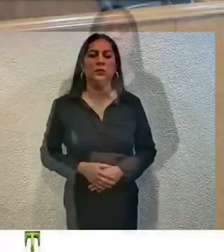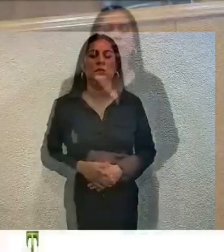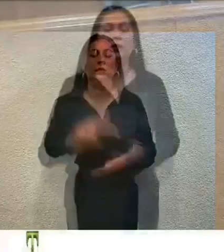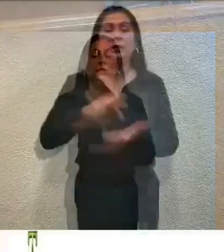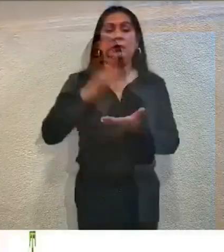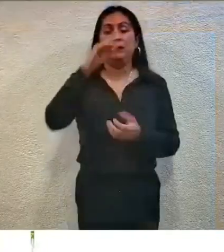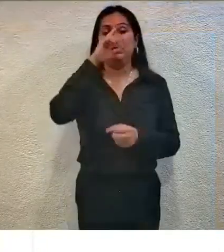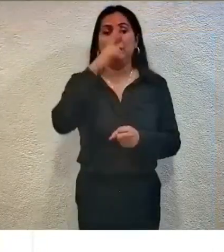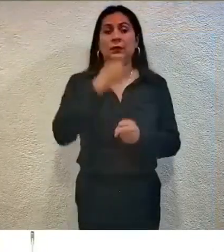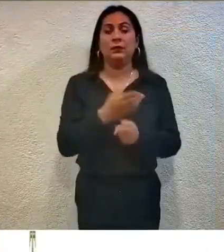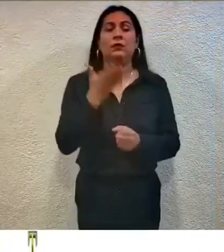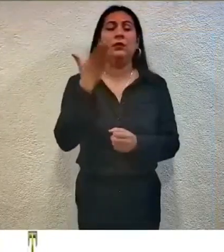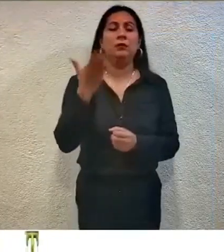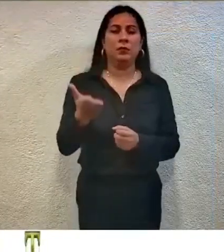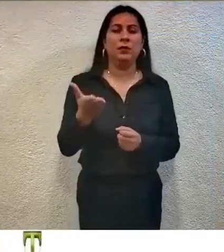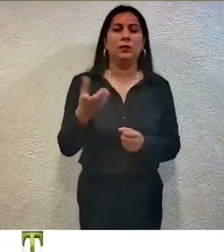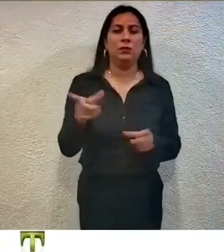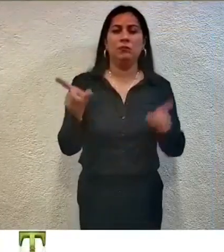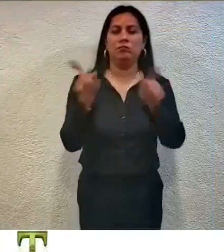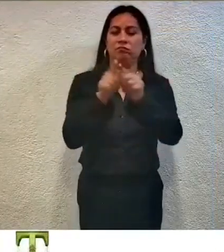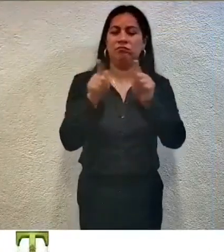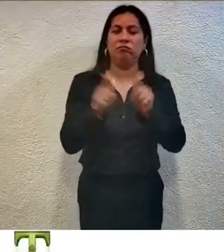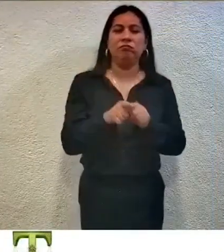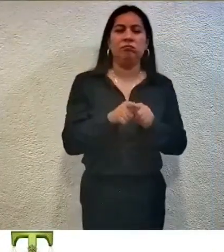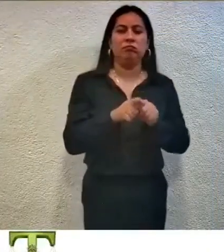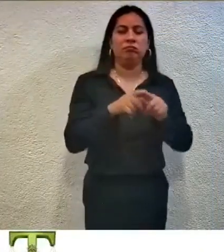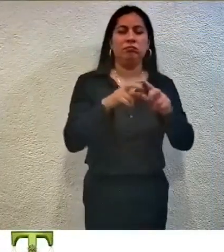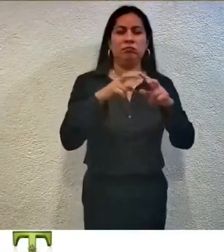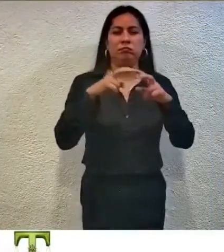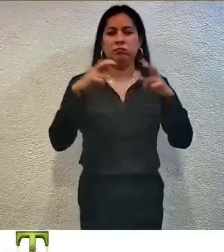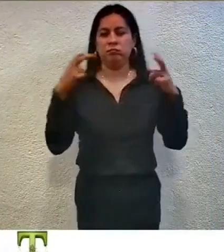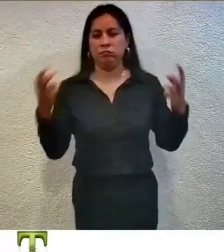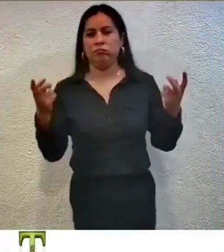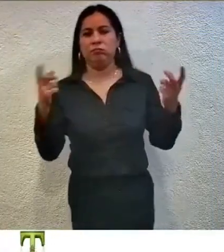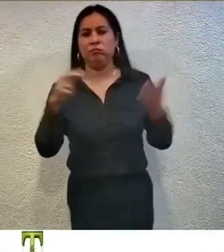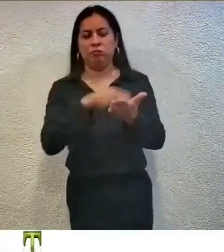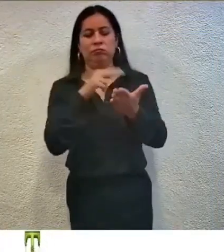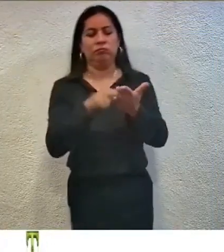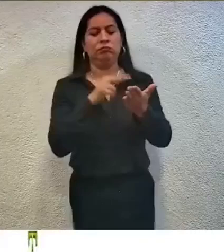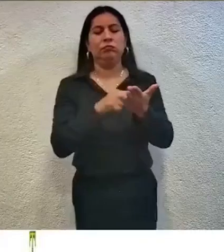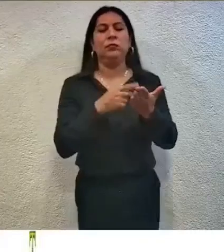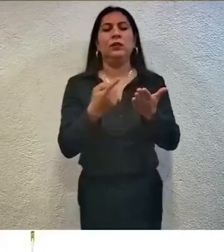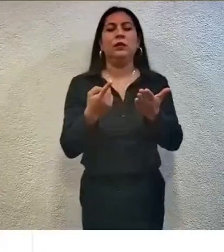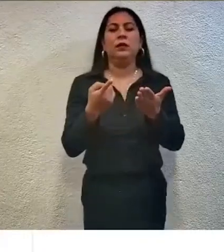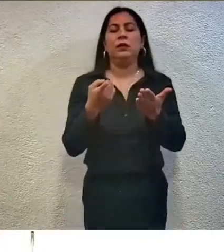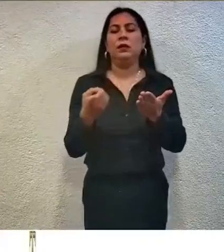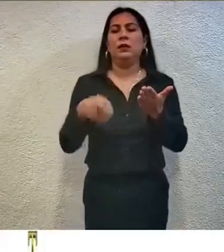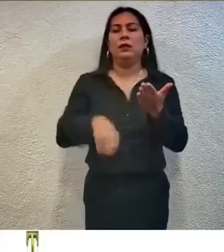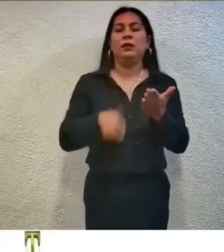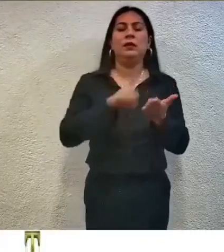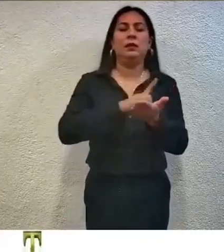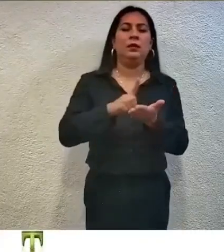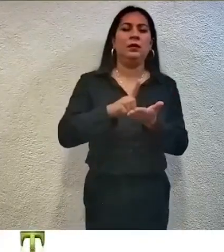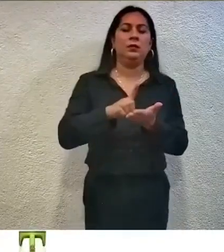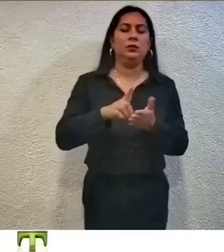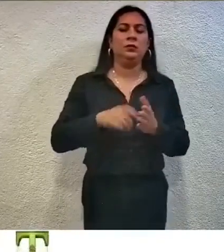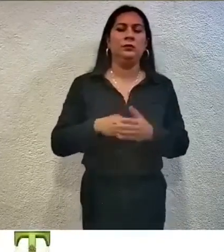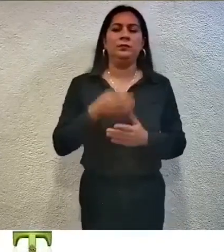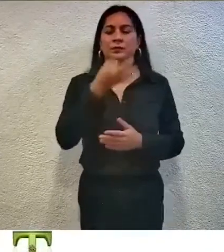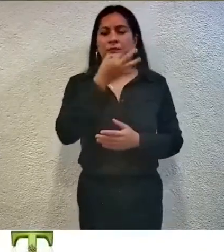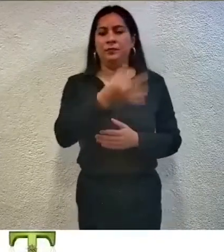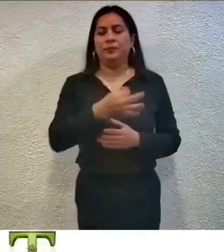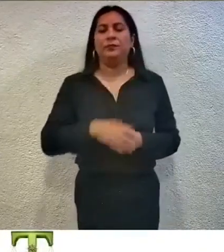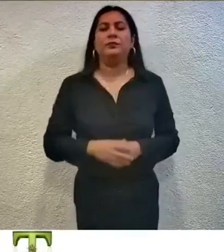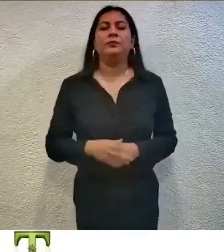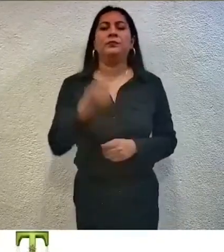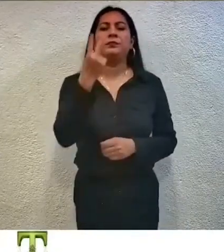Gracias, secretaria. Le solicito recabar las firmas a la conclusión de esta sesión y, en consecuencia, notificarla como en derecho corresponde.